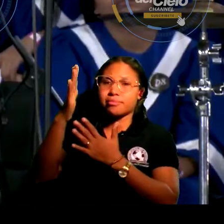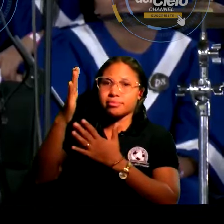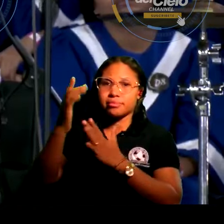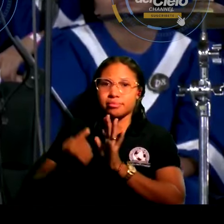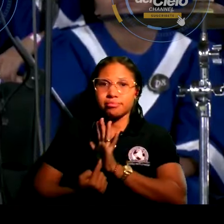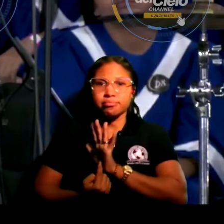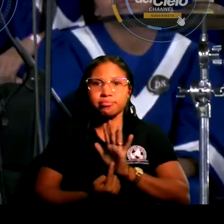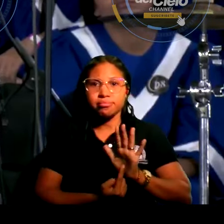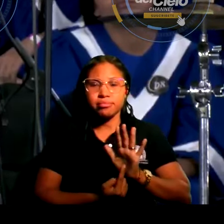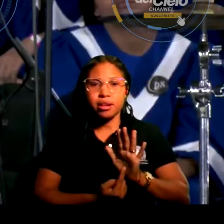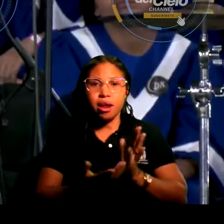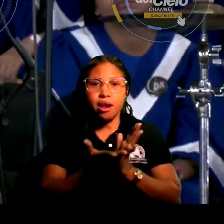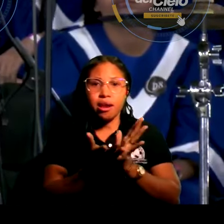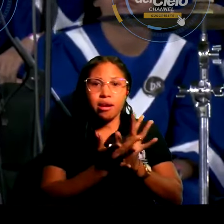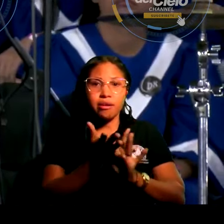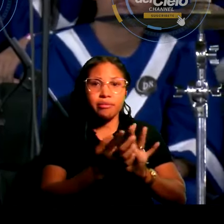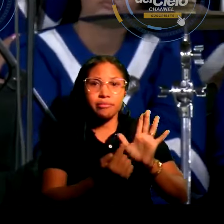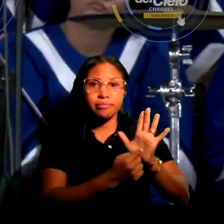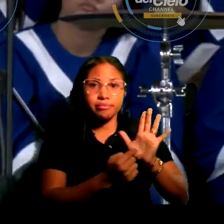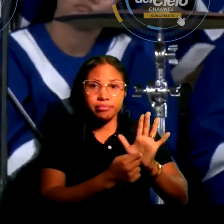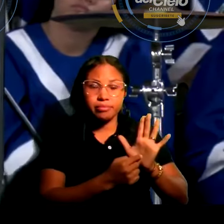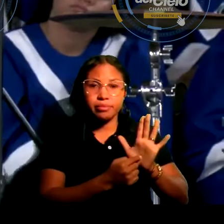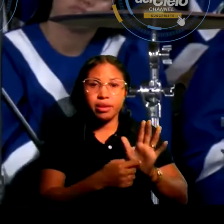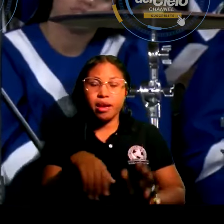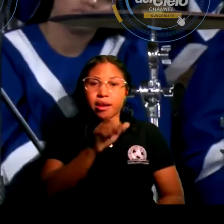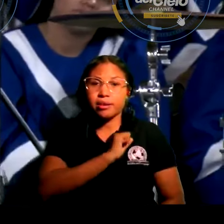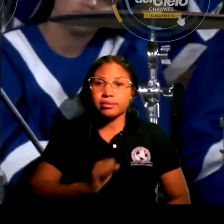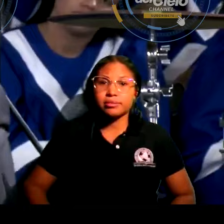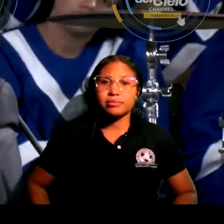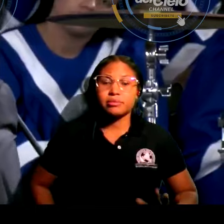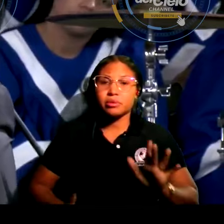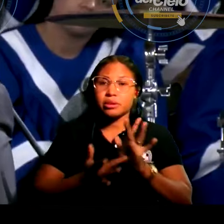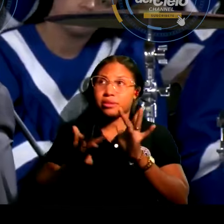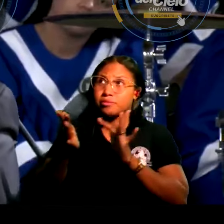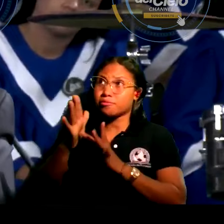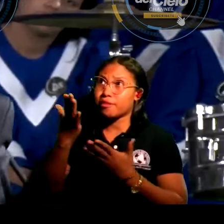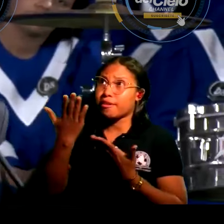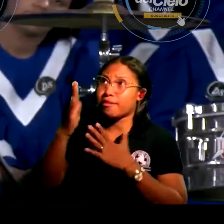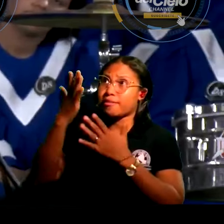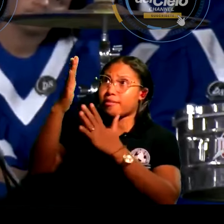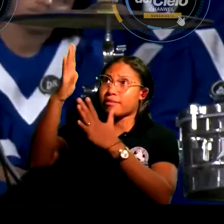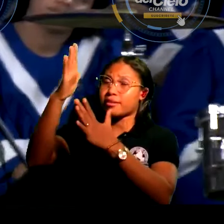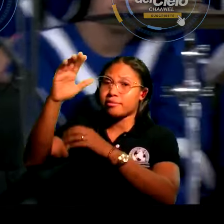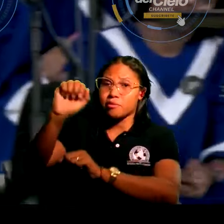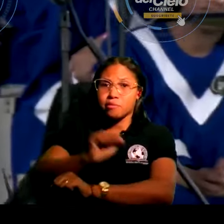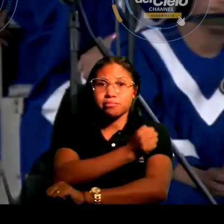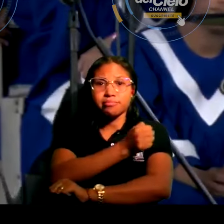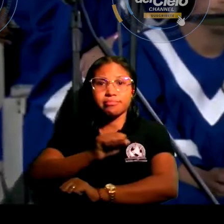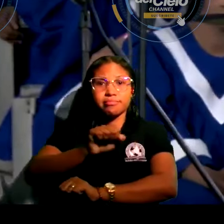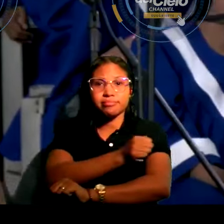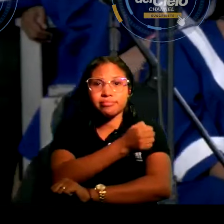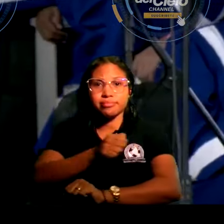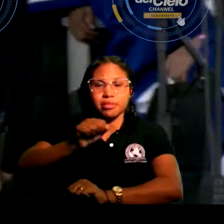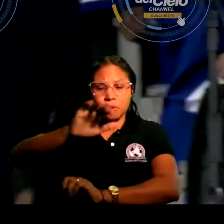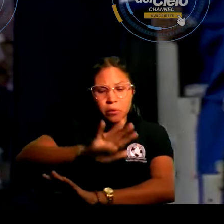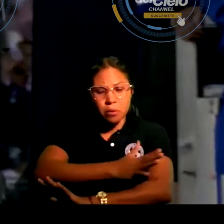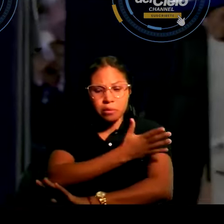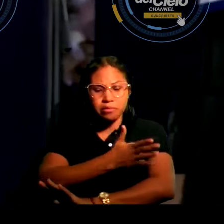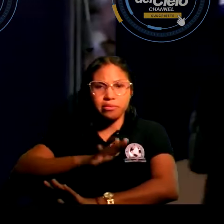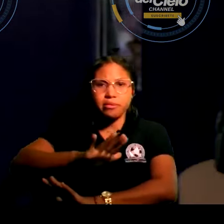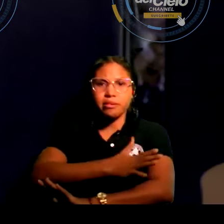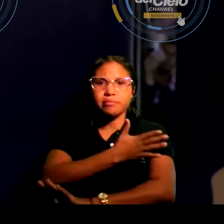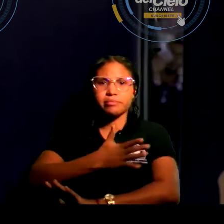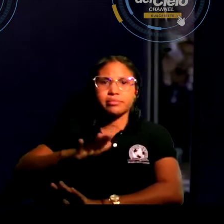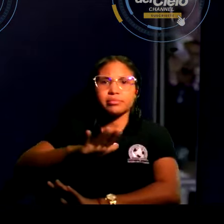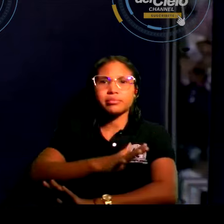La Biblia dice que al Señor lo hemos de alabar con salmos, con cánticos e himnos